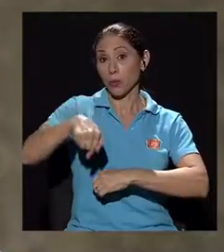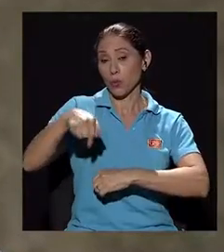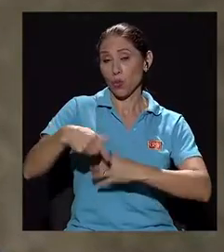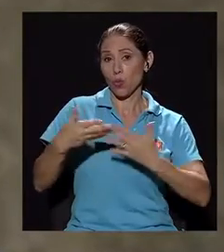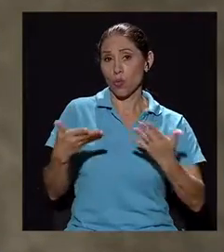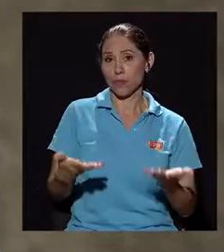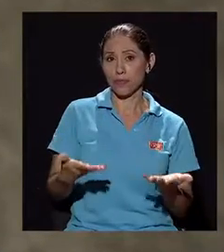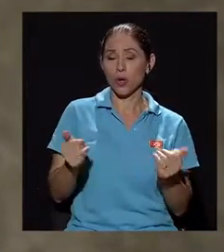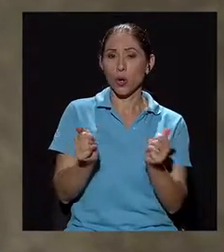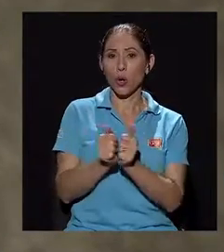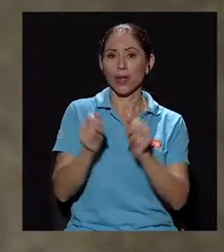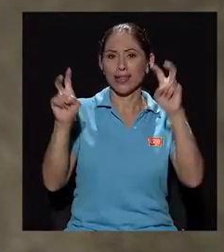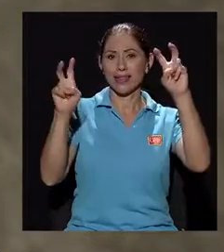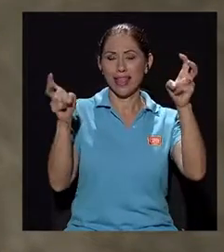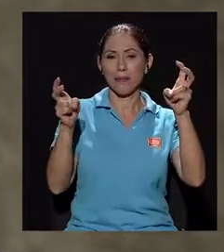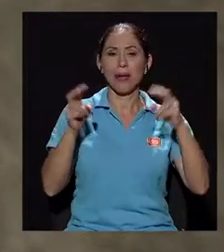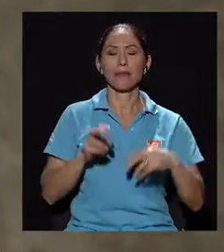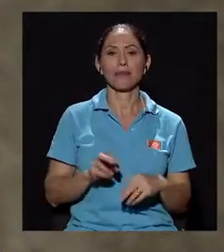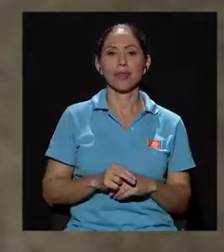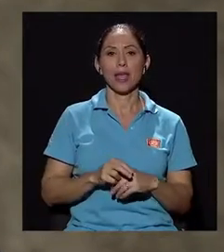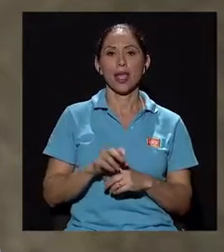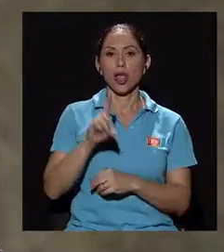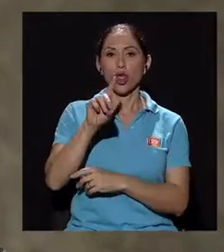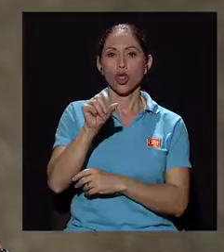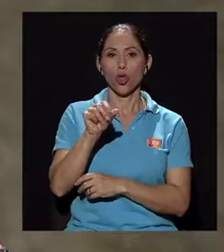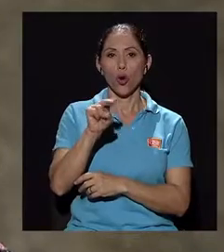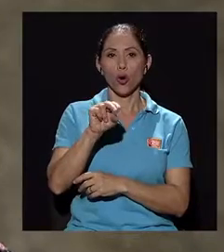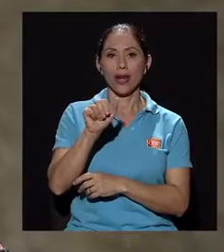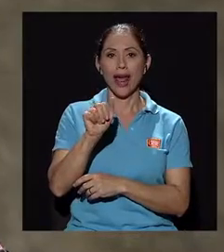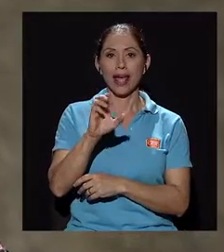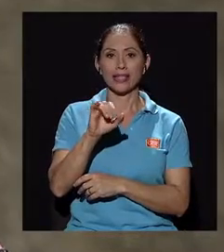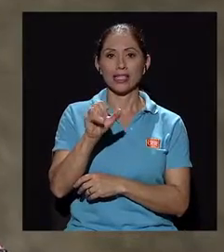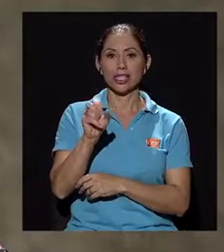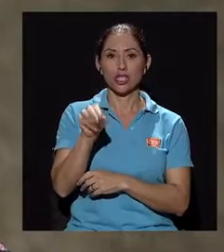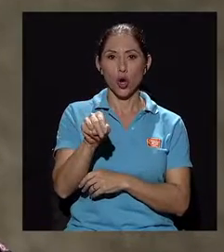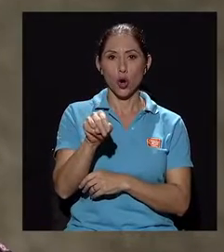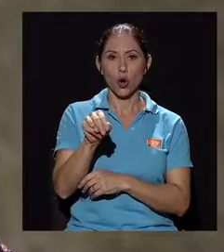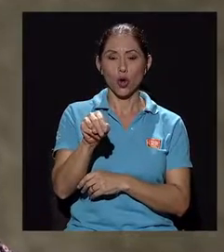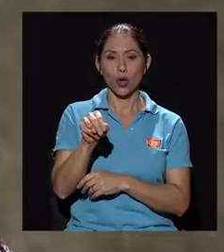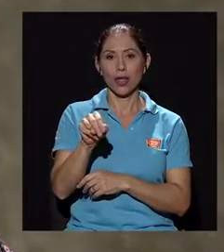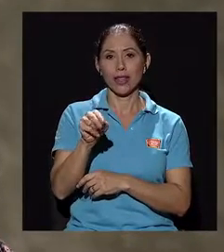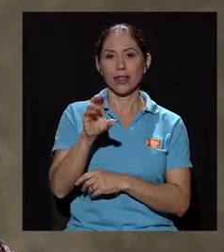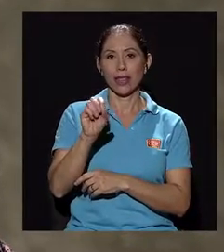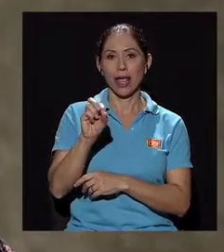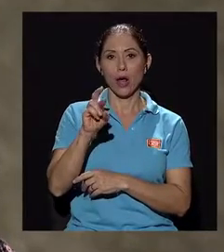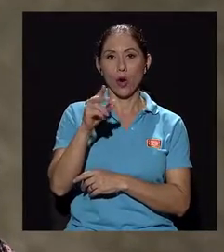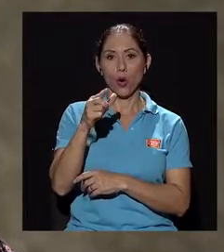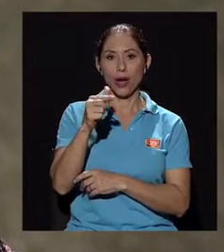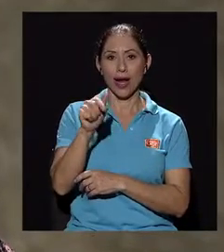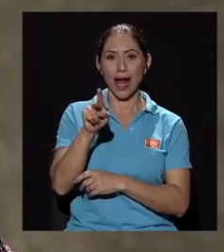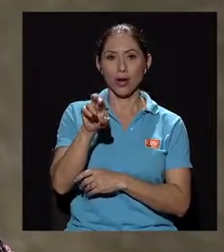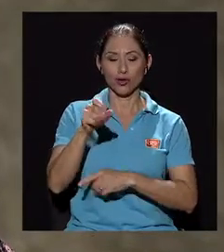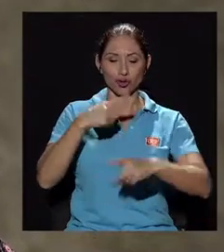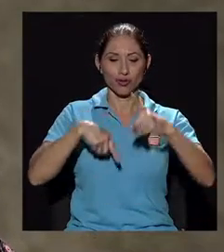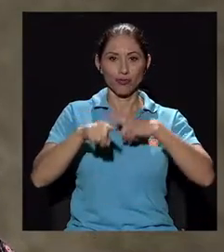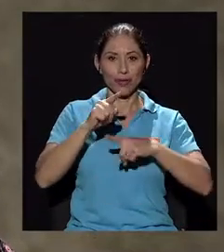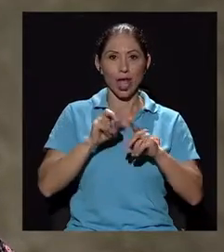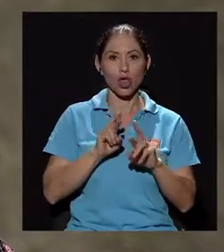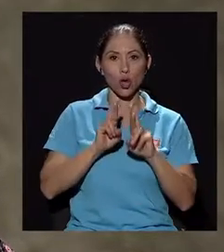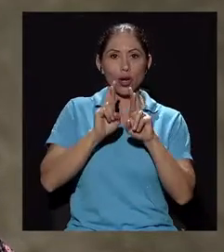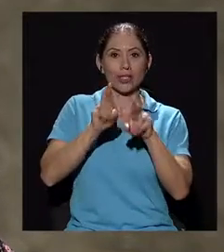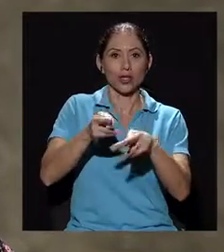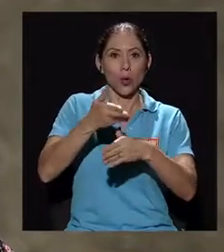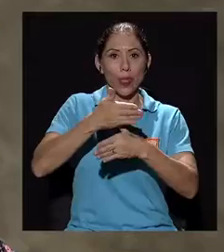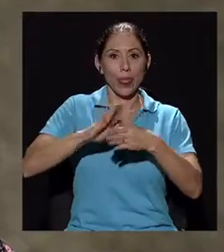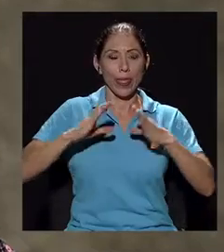de hoy con el tema de la donación de órganos. Este es un tema que cuando